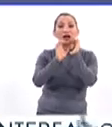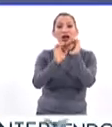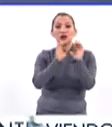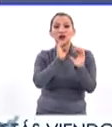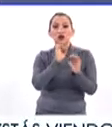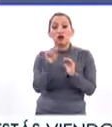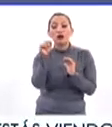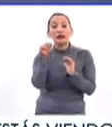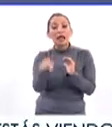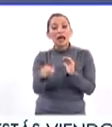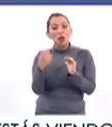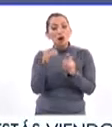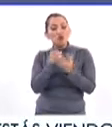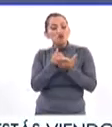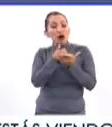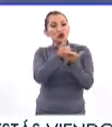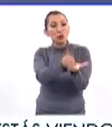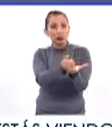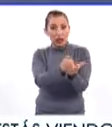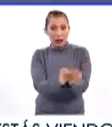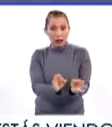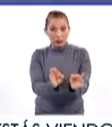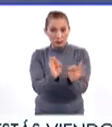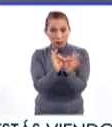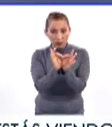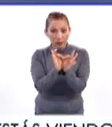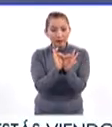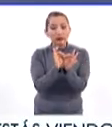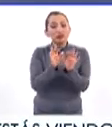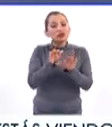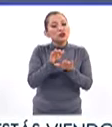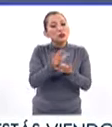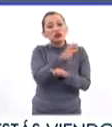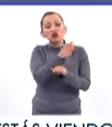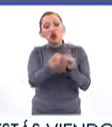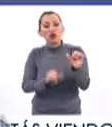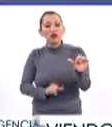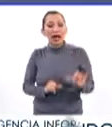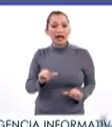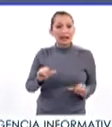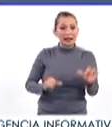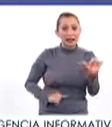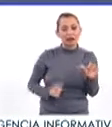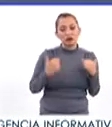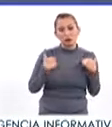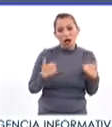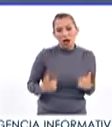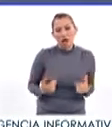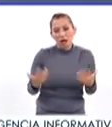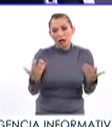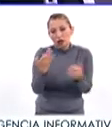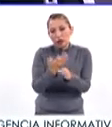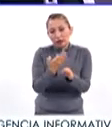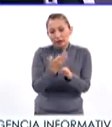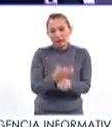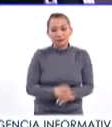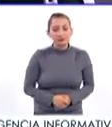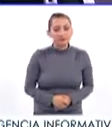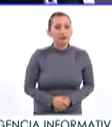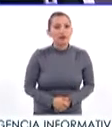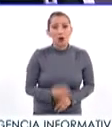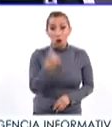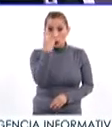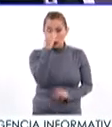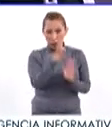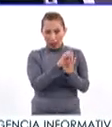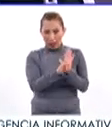comunicación, que tienen un impacto fundamental alrededor de todas las actividades que los seres humanos realizamos día con día. Una